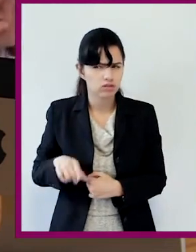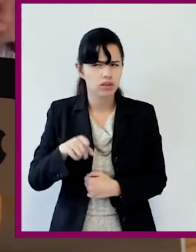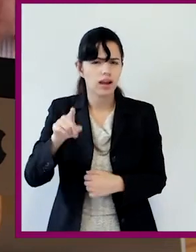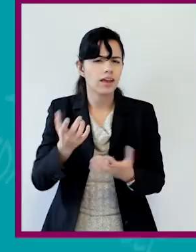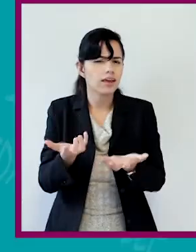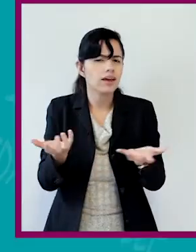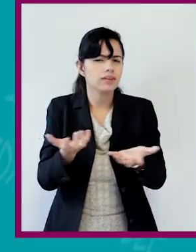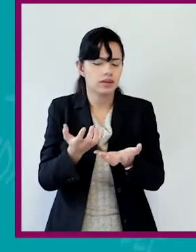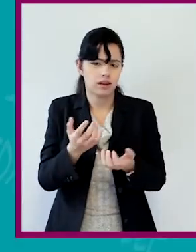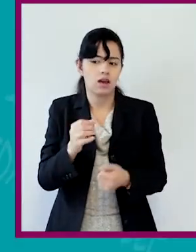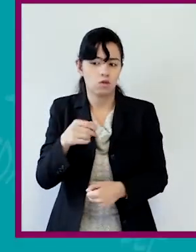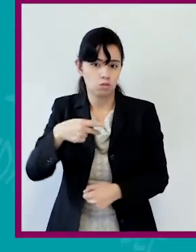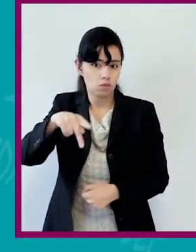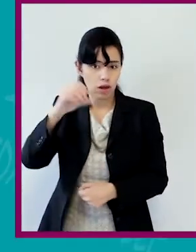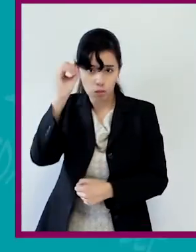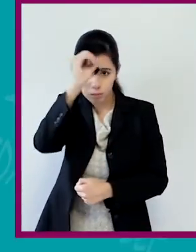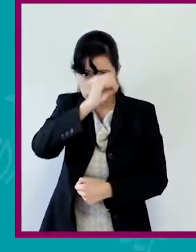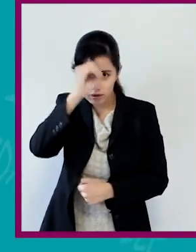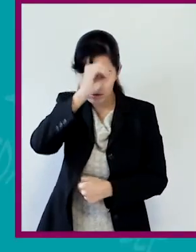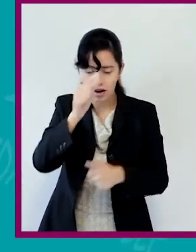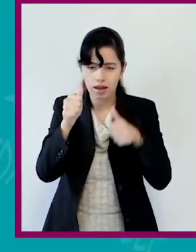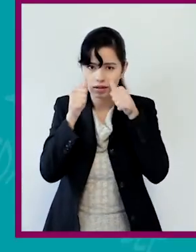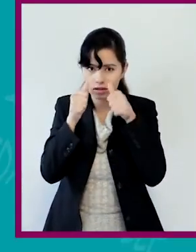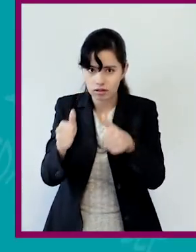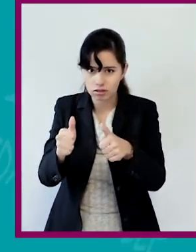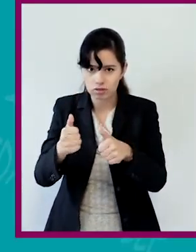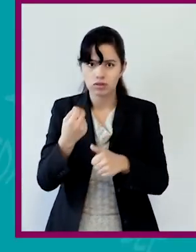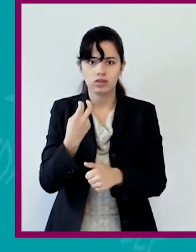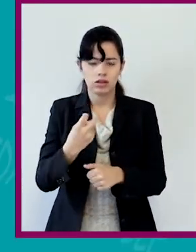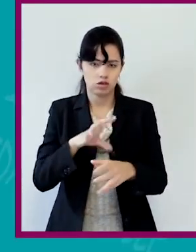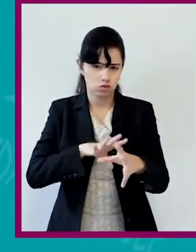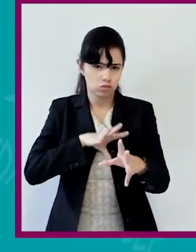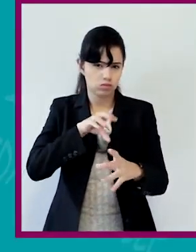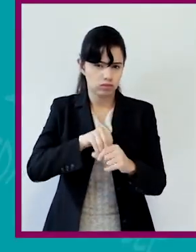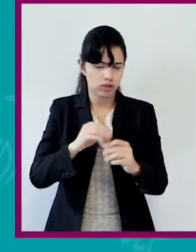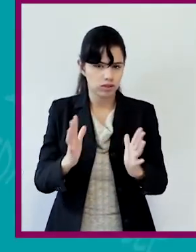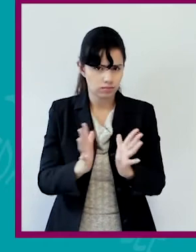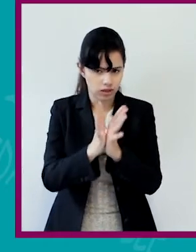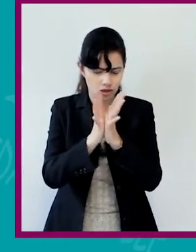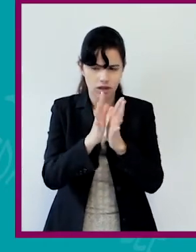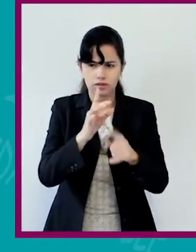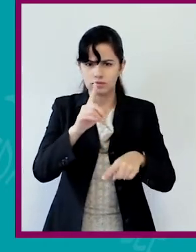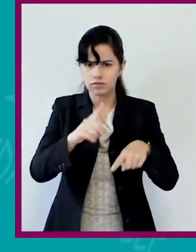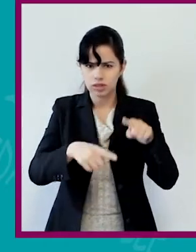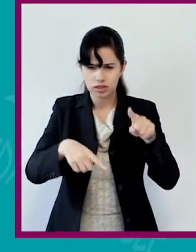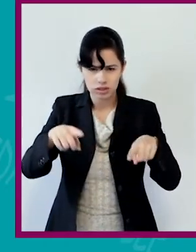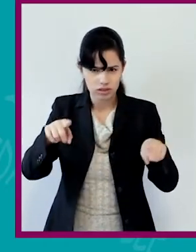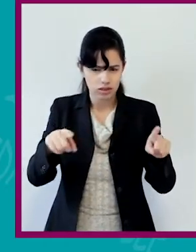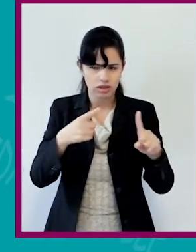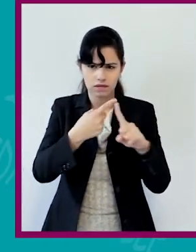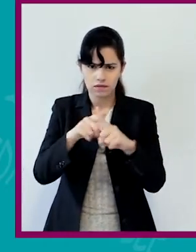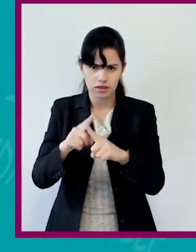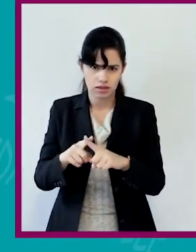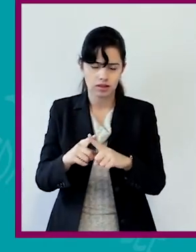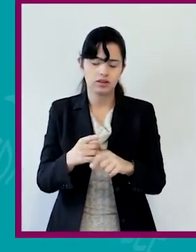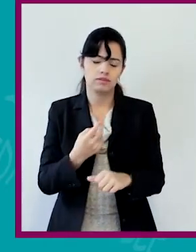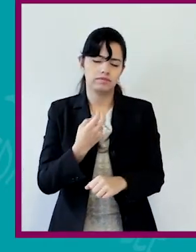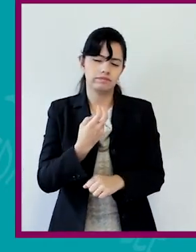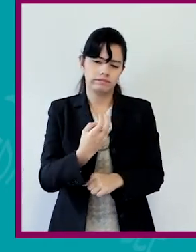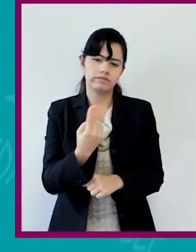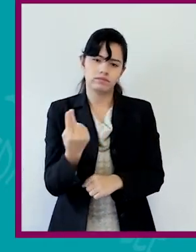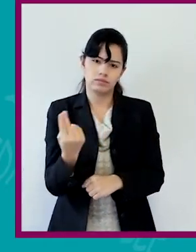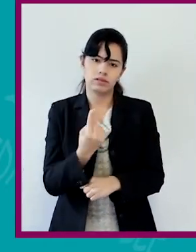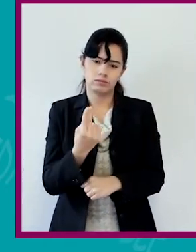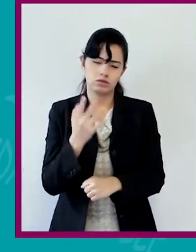hacer. Esta concepción de democracia participativa, incluyente, plural, diversa, es